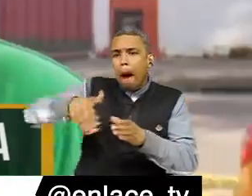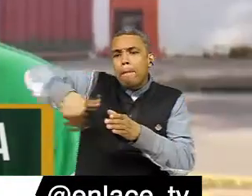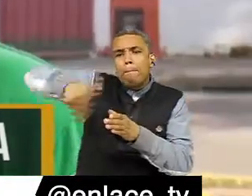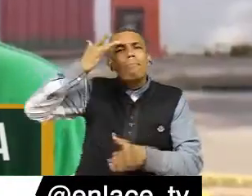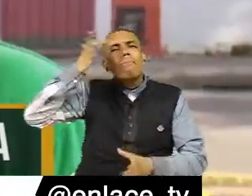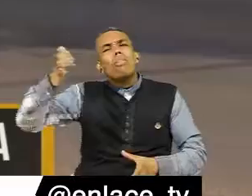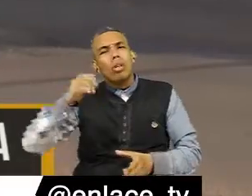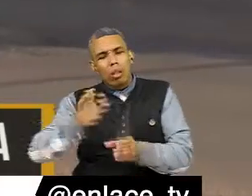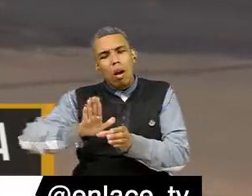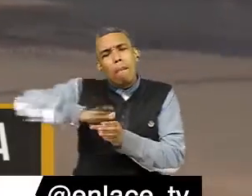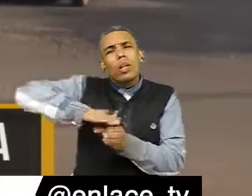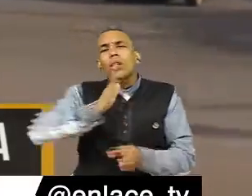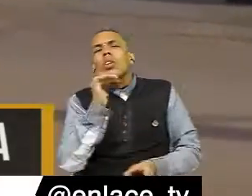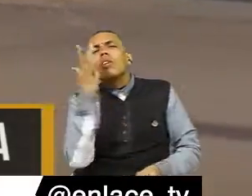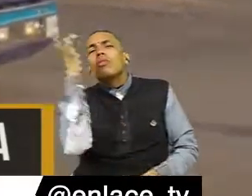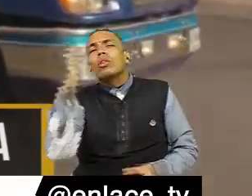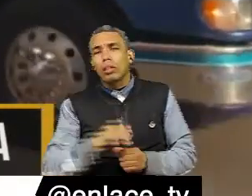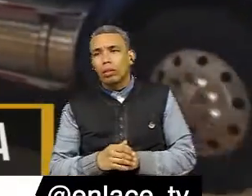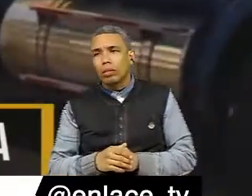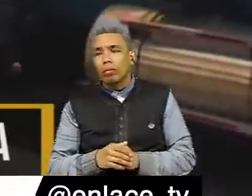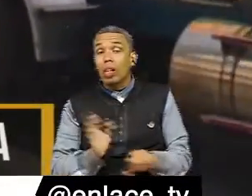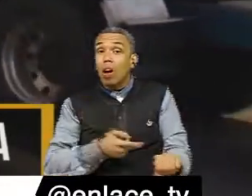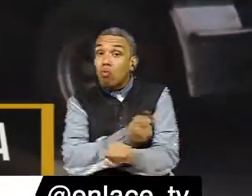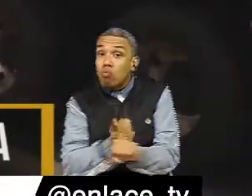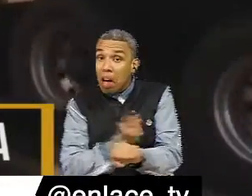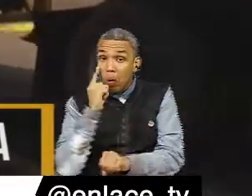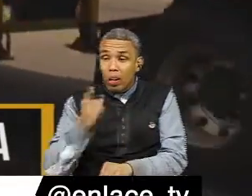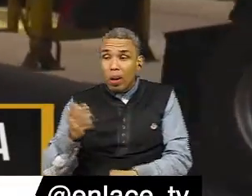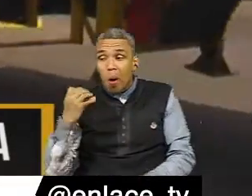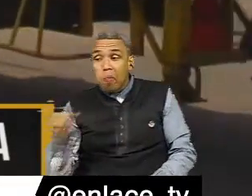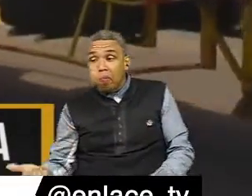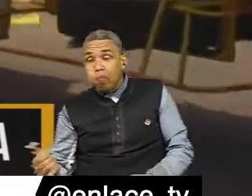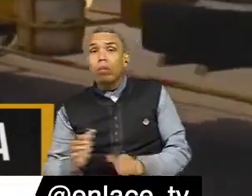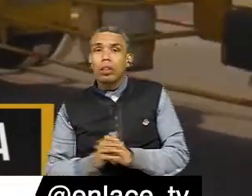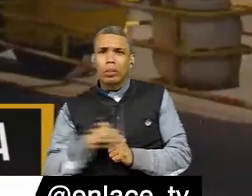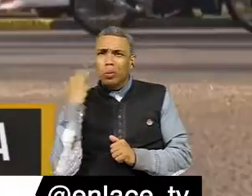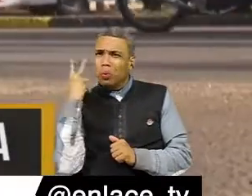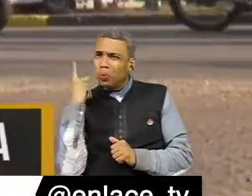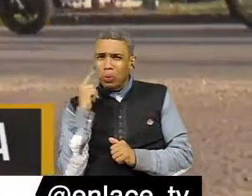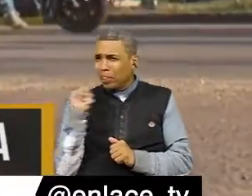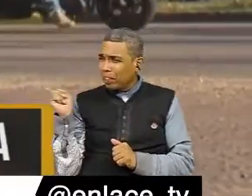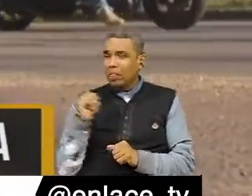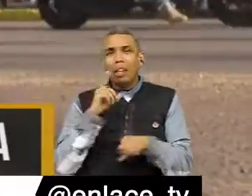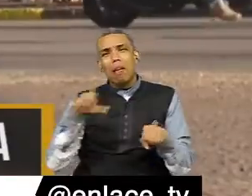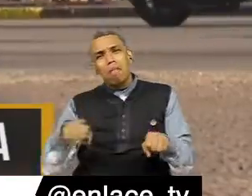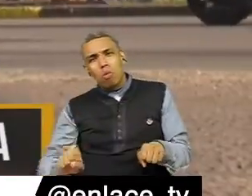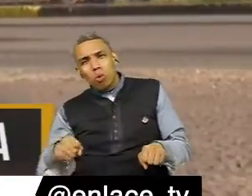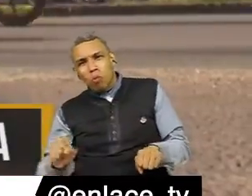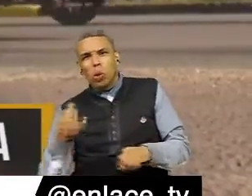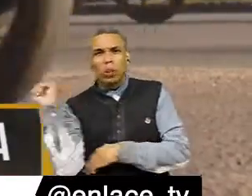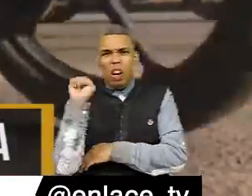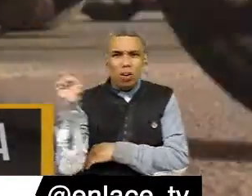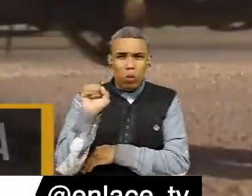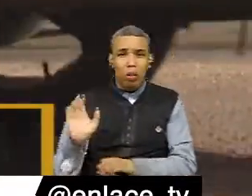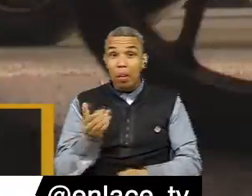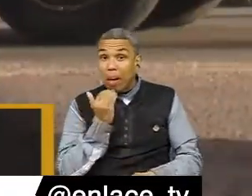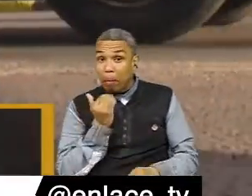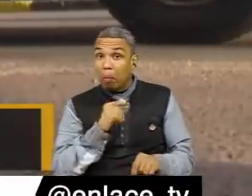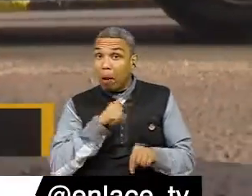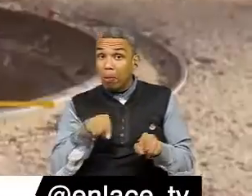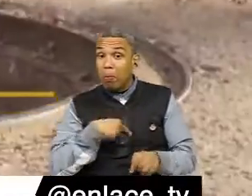qué no tapan eso? Por más de una hora permaneció en el lugar, en el mismo donde a diario transitan miles de motocicletas y vehículos que de no tener